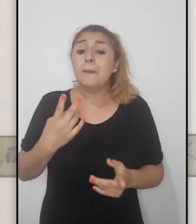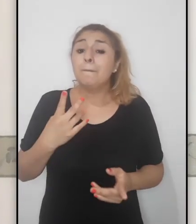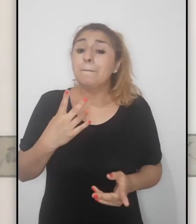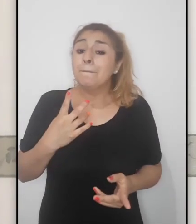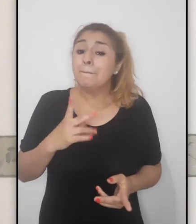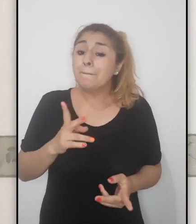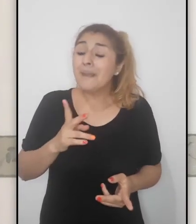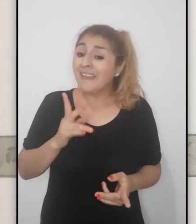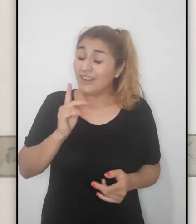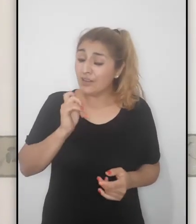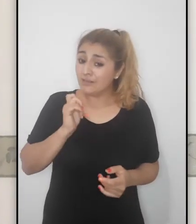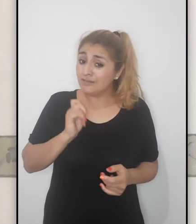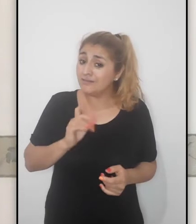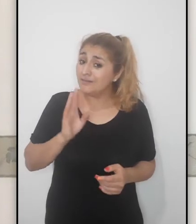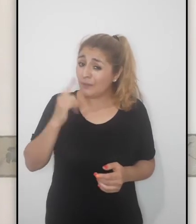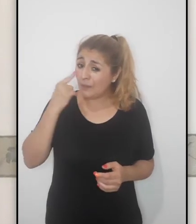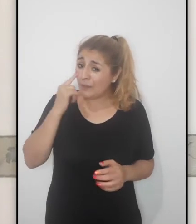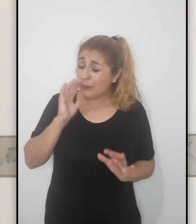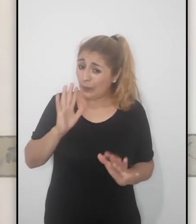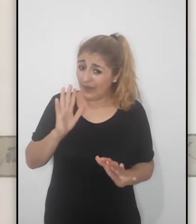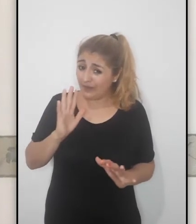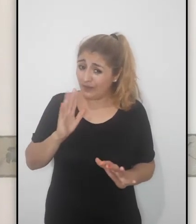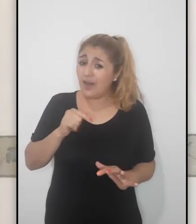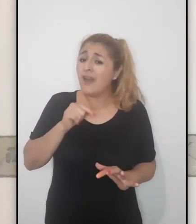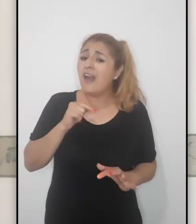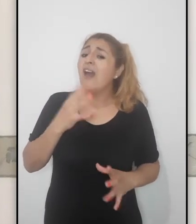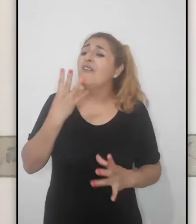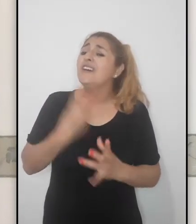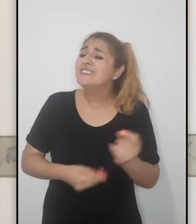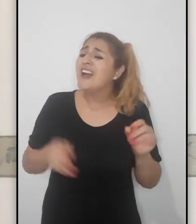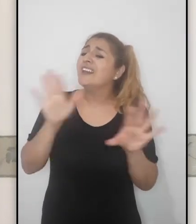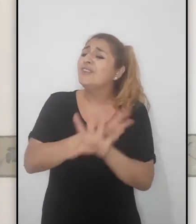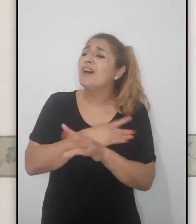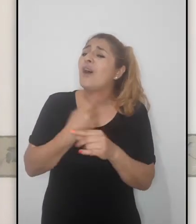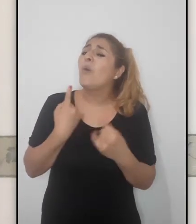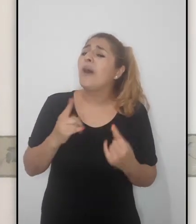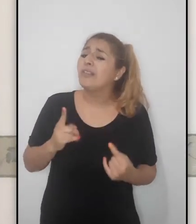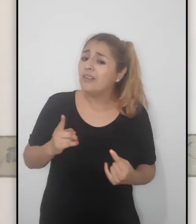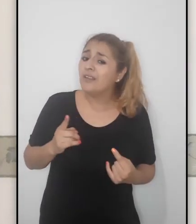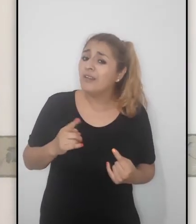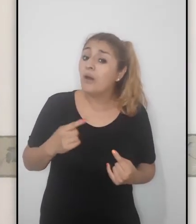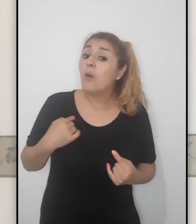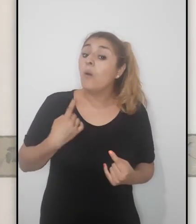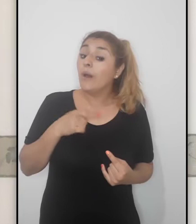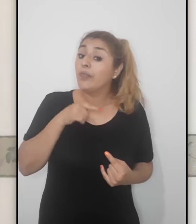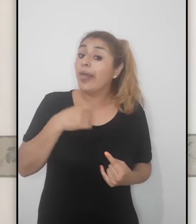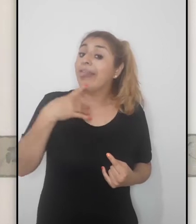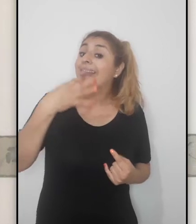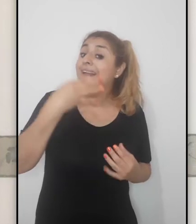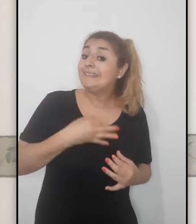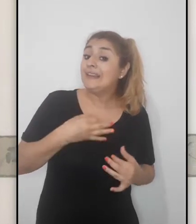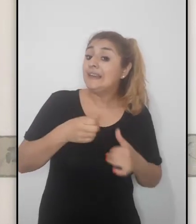al ser caminando en el camino incorrecto porque error